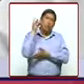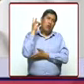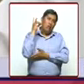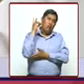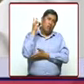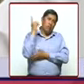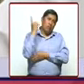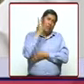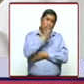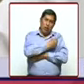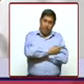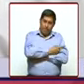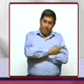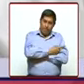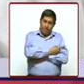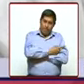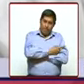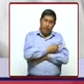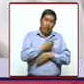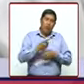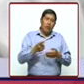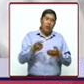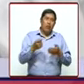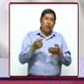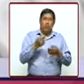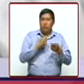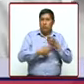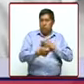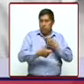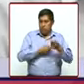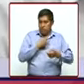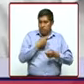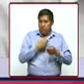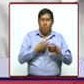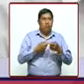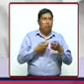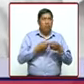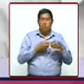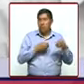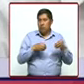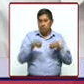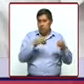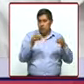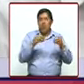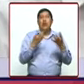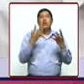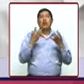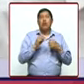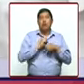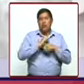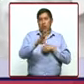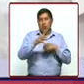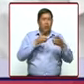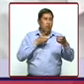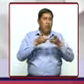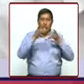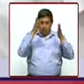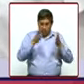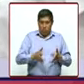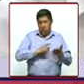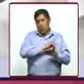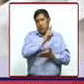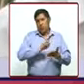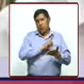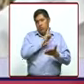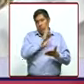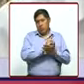bolivianos en lo que se refiere a recaudación de Vías Bolivia. Yo le quiero decir al sector de la Gabriel René Moreno